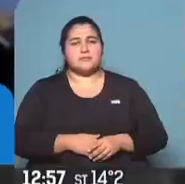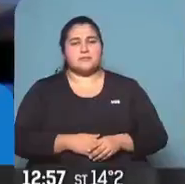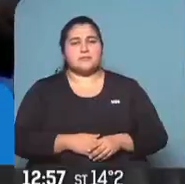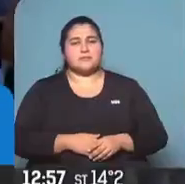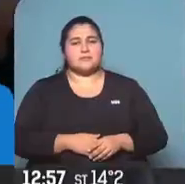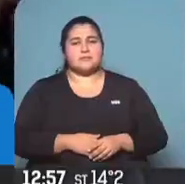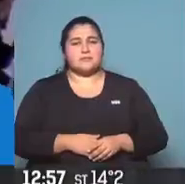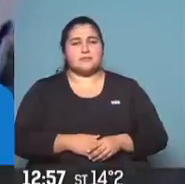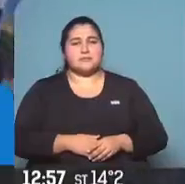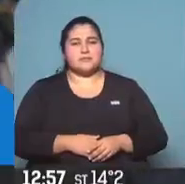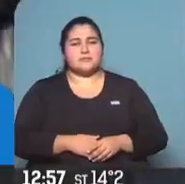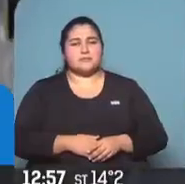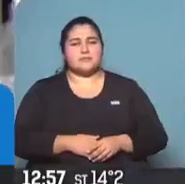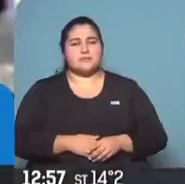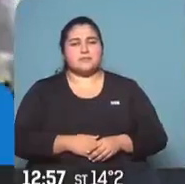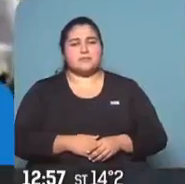y